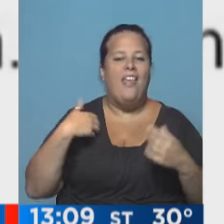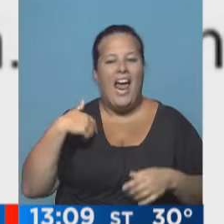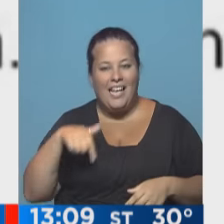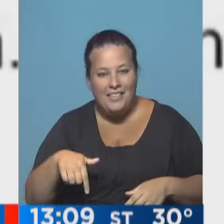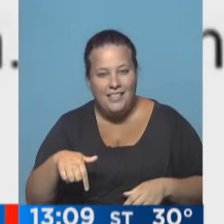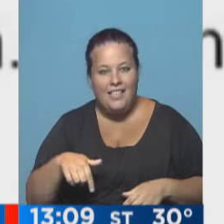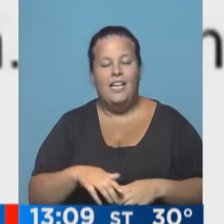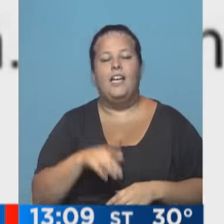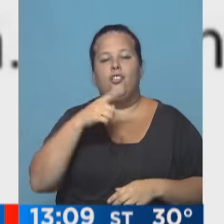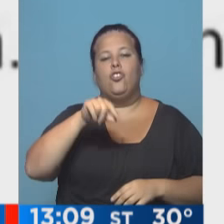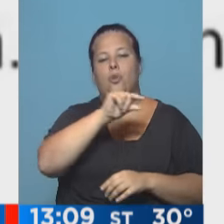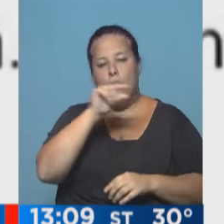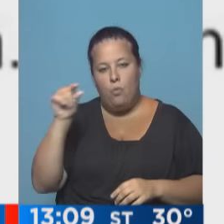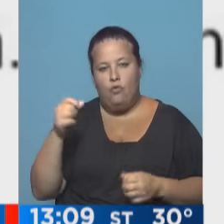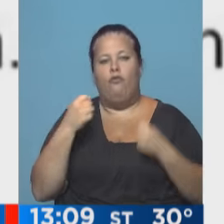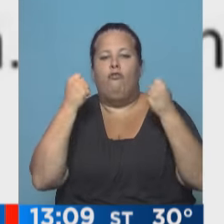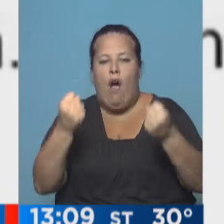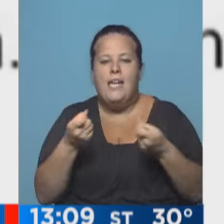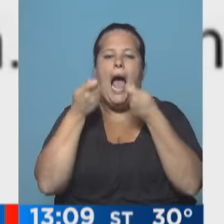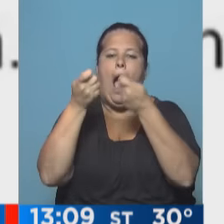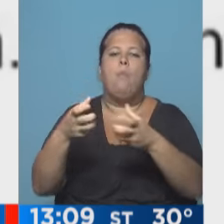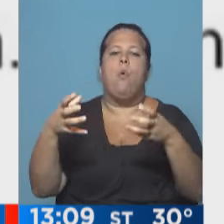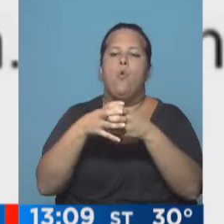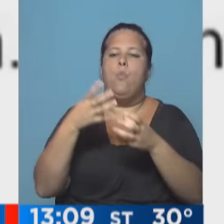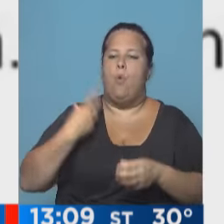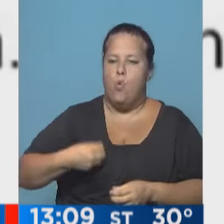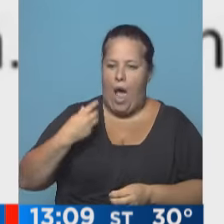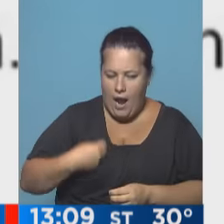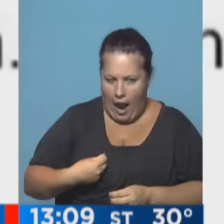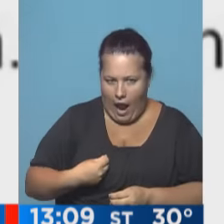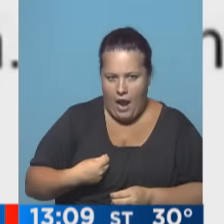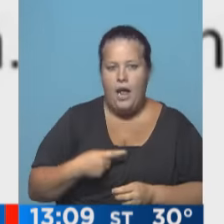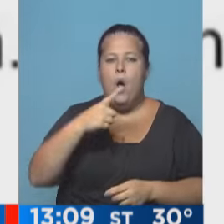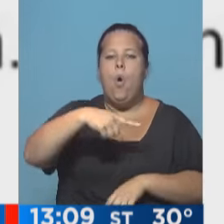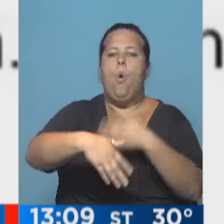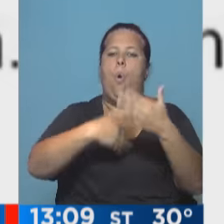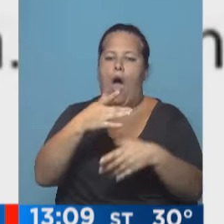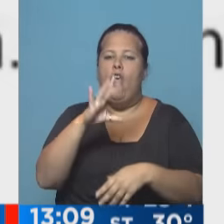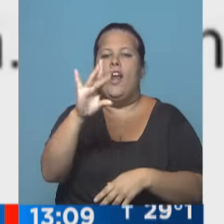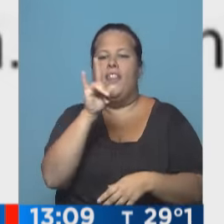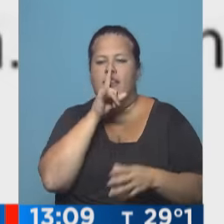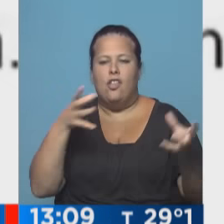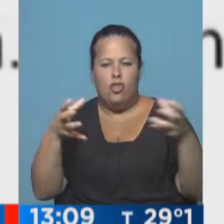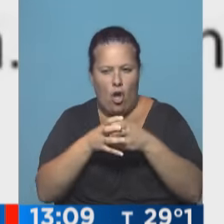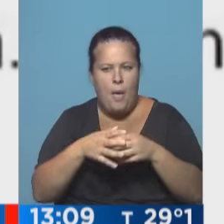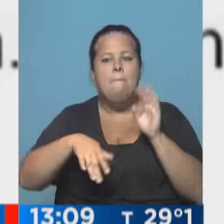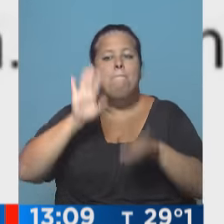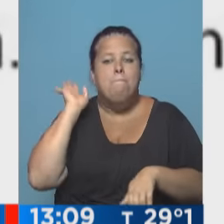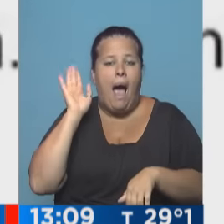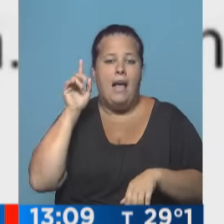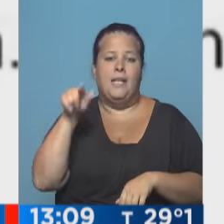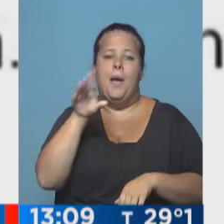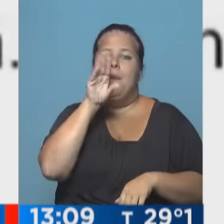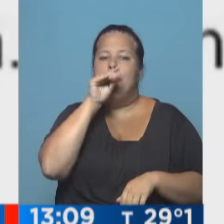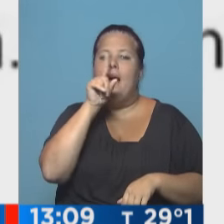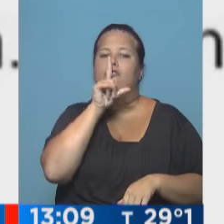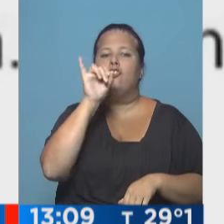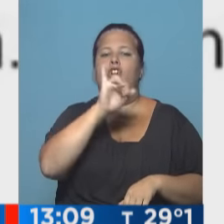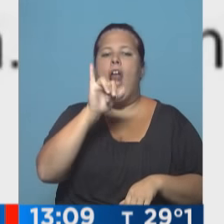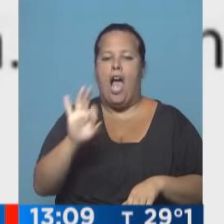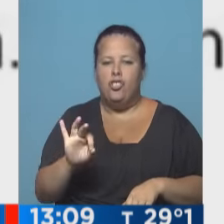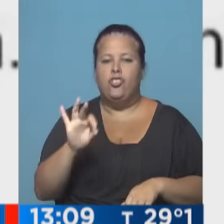Argentina, diciendo fuerza y apoyo al Club Atlético Huracán y a sus jugadores y cuerpo técnico, en especial al Pato